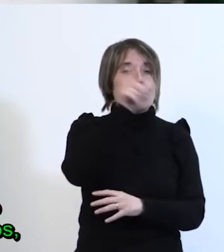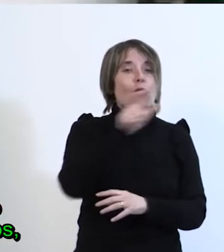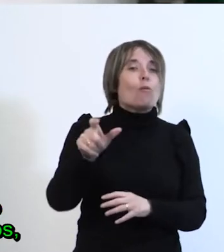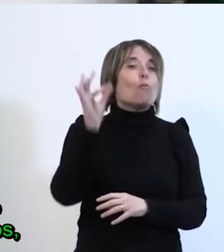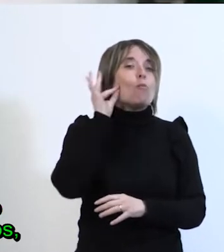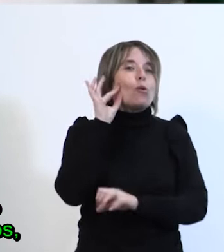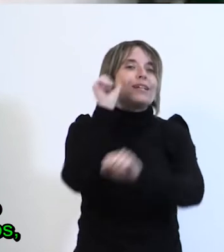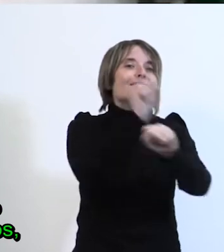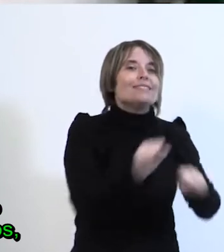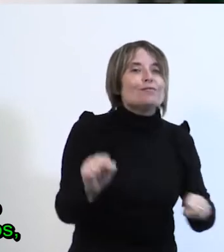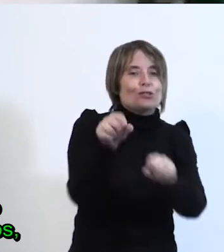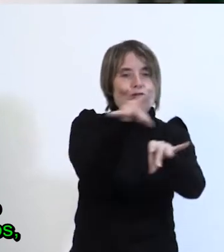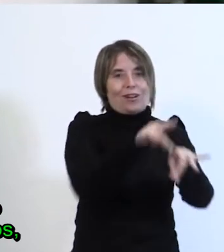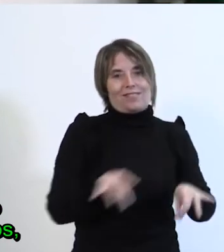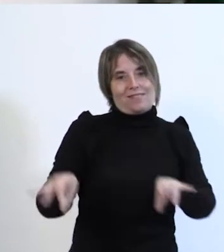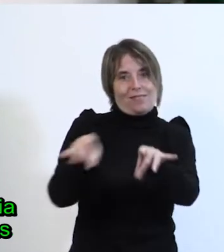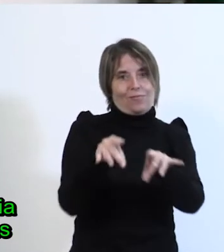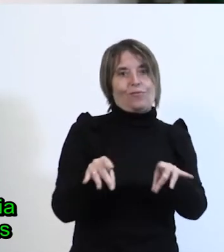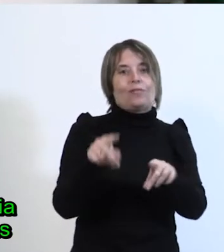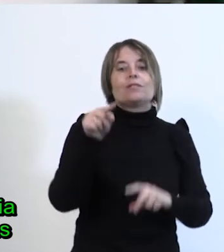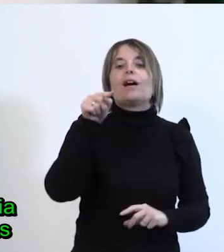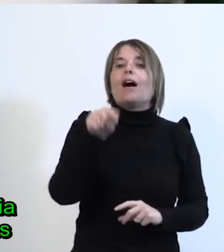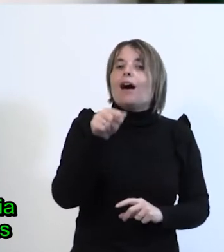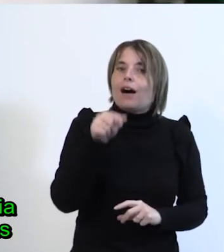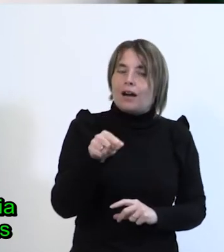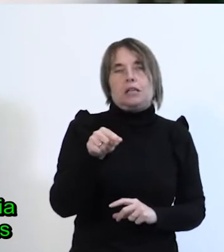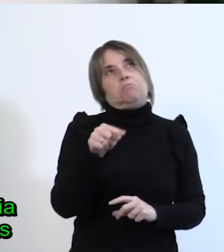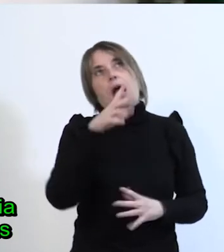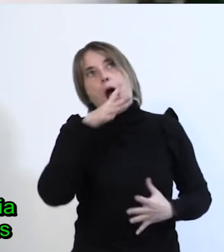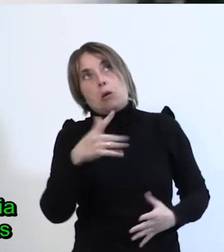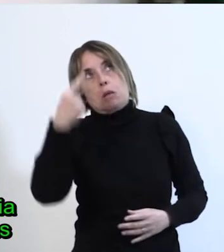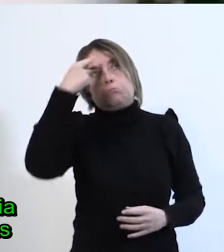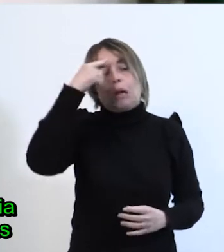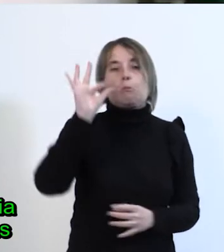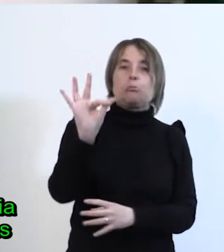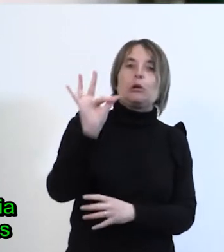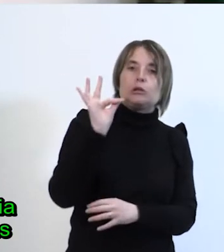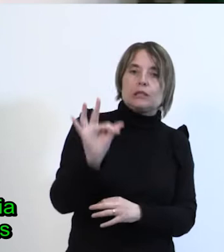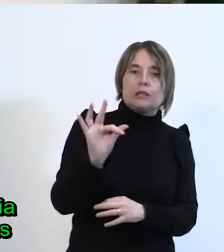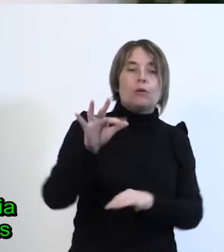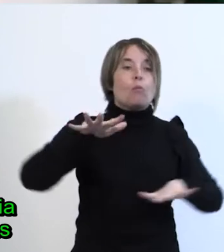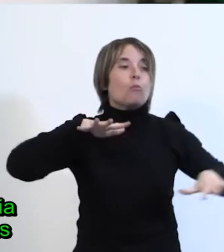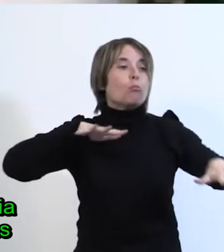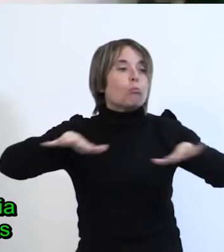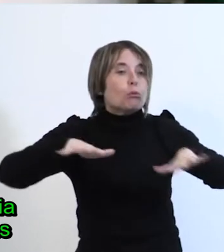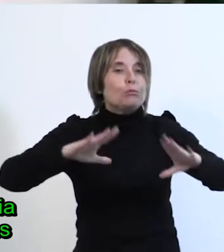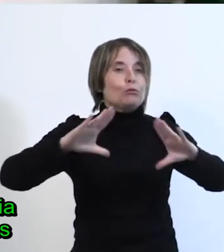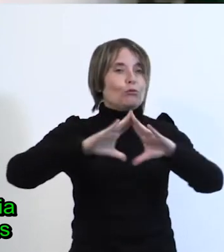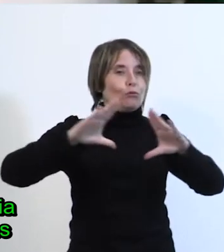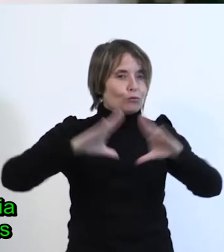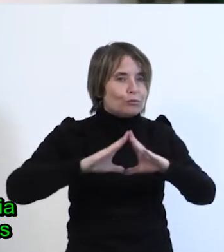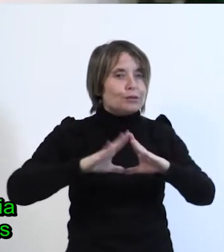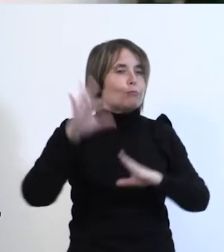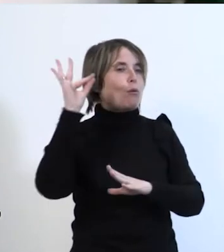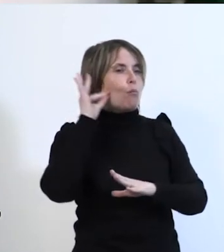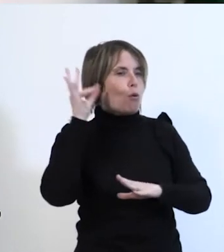las defensoras de los territorios, que creo que ahí una buena noticia es que los movimientos